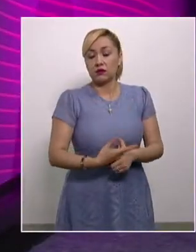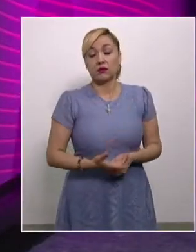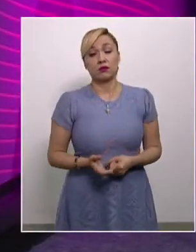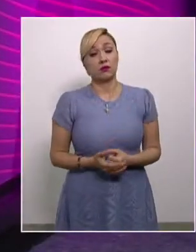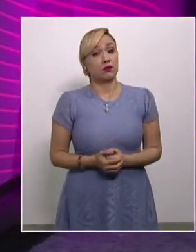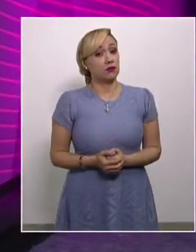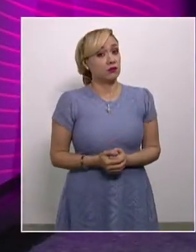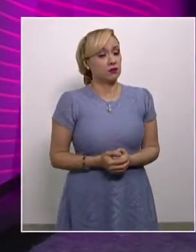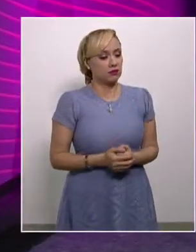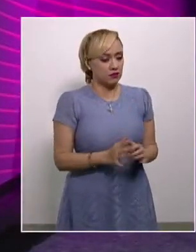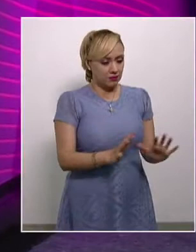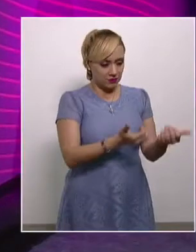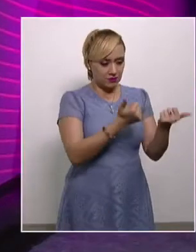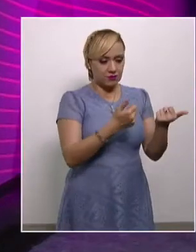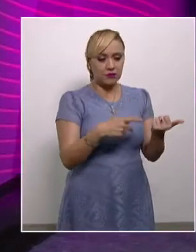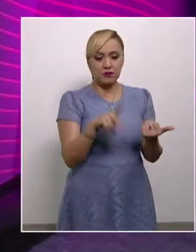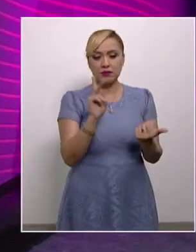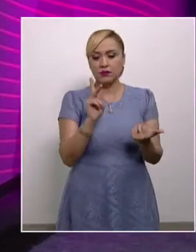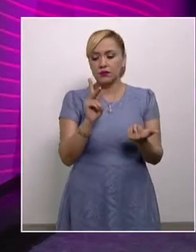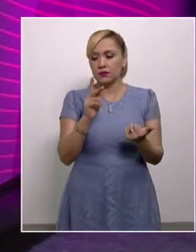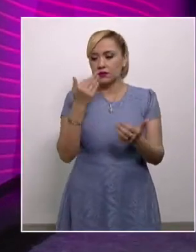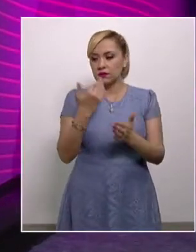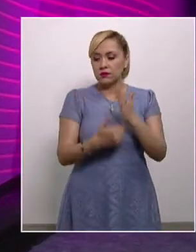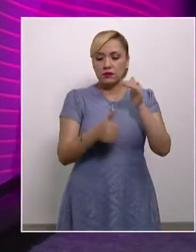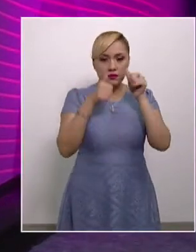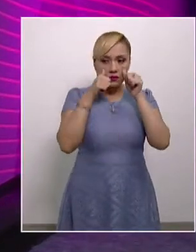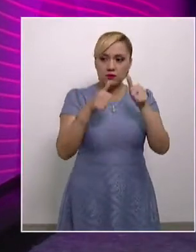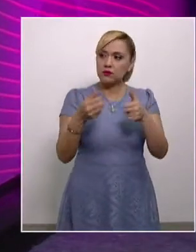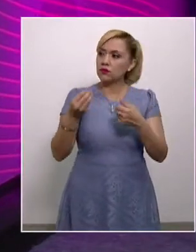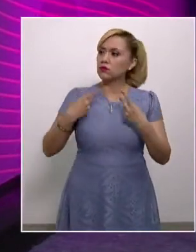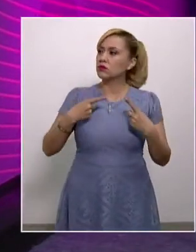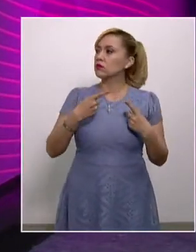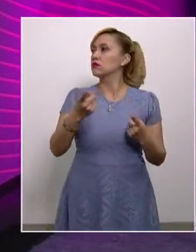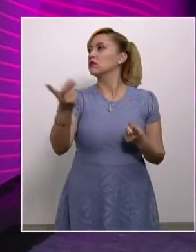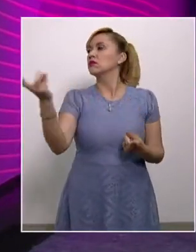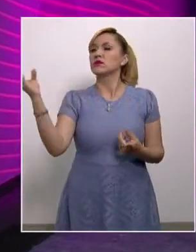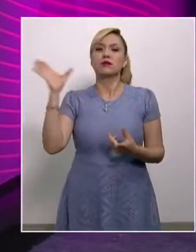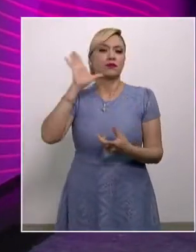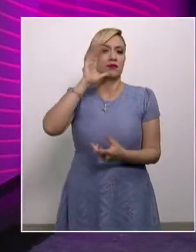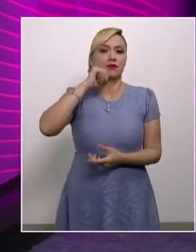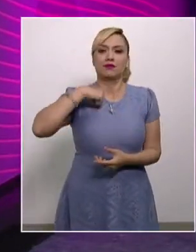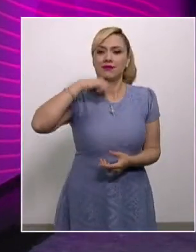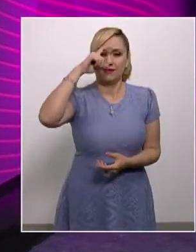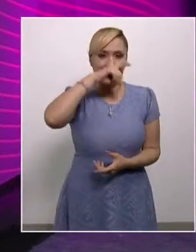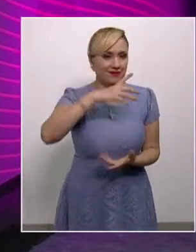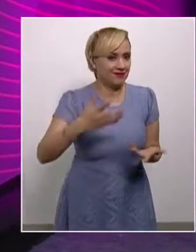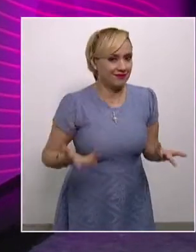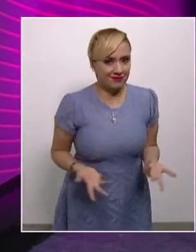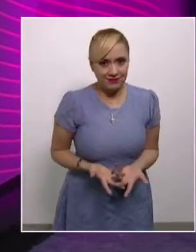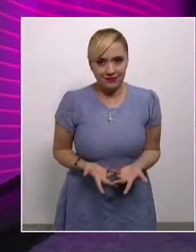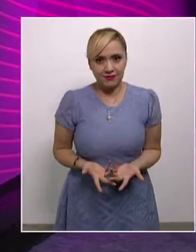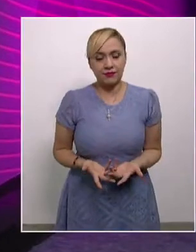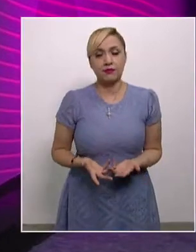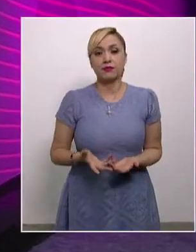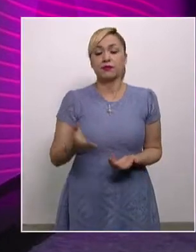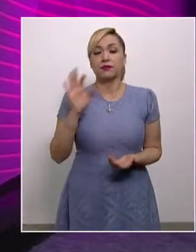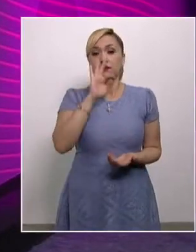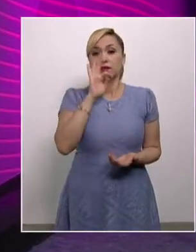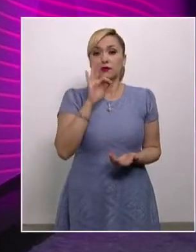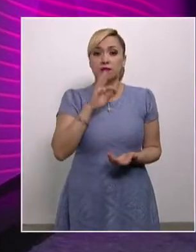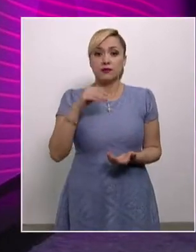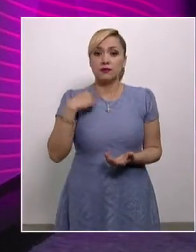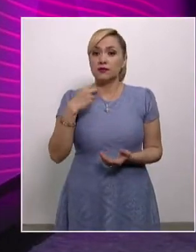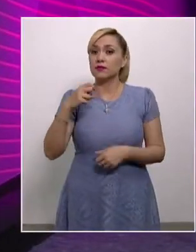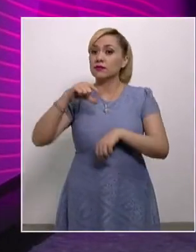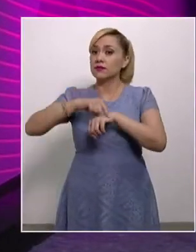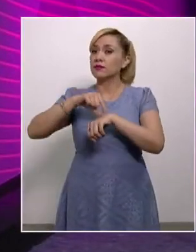estamos cambiando una vida, pero estamos dejando sin atender a cientos de personas a las que no vamos a llegar. Si nosotros hacemos ese modelo y lo compartimos con